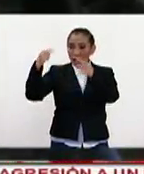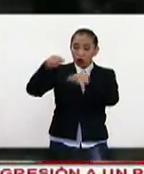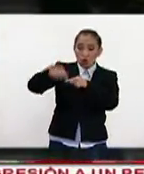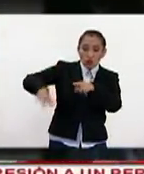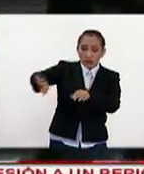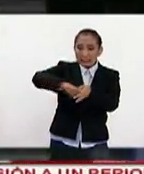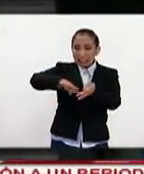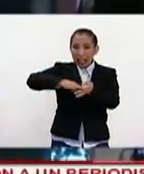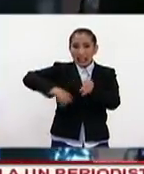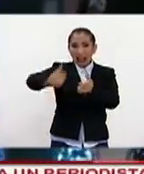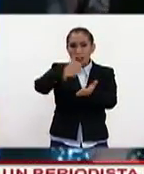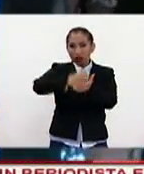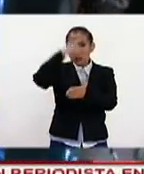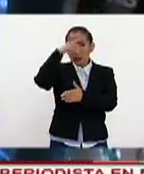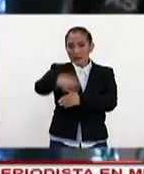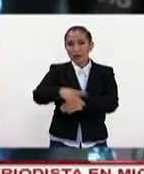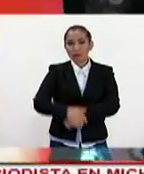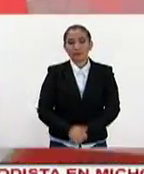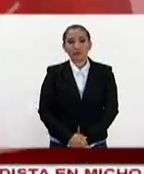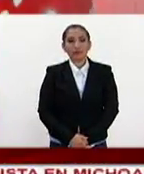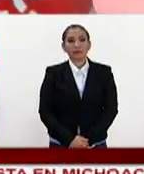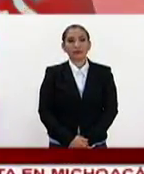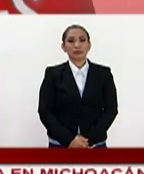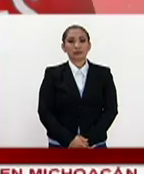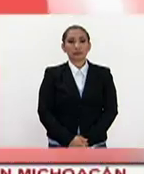algunas demarcaciones de la Ciudad de México.